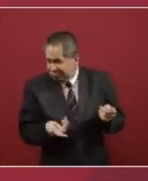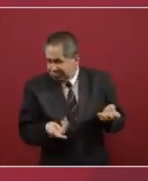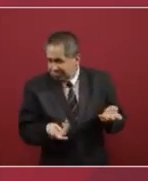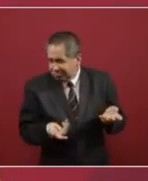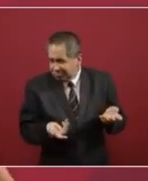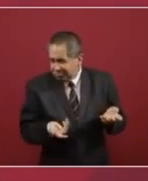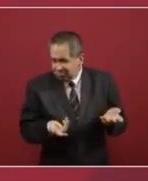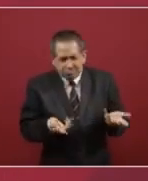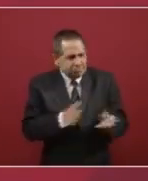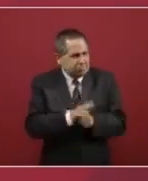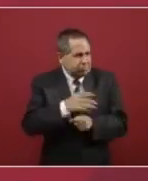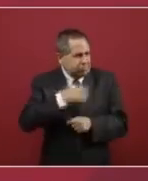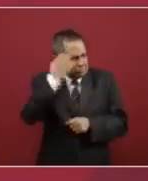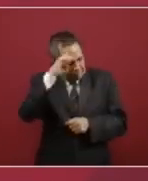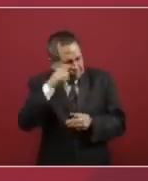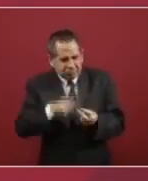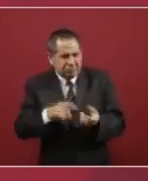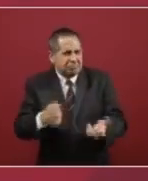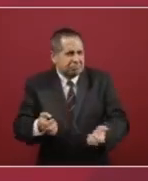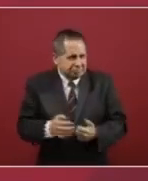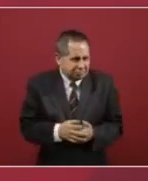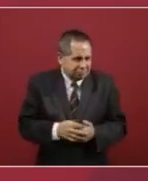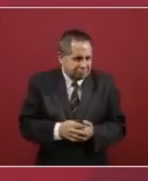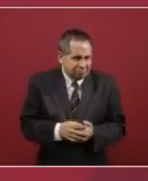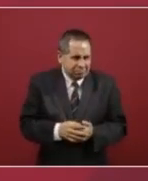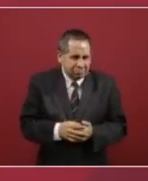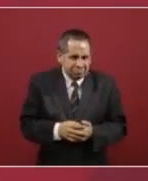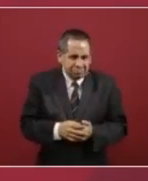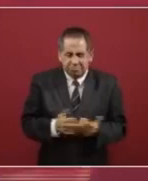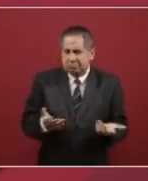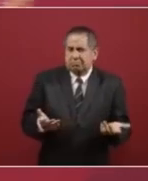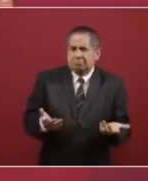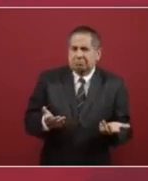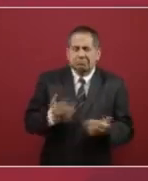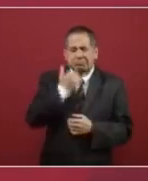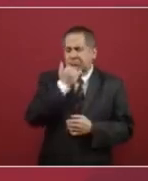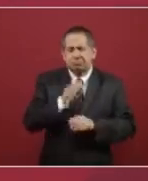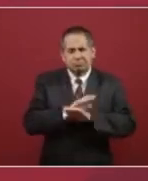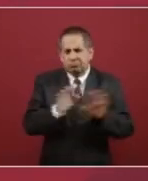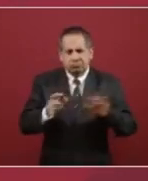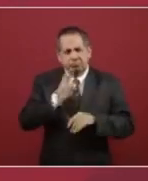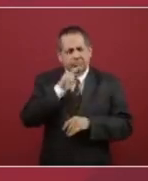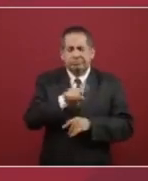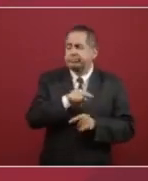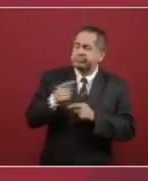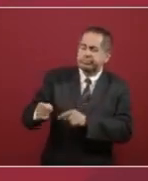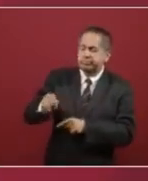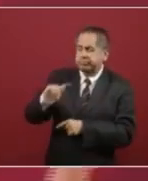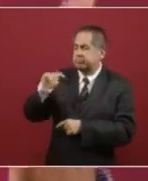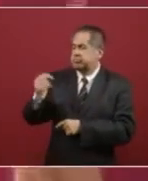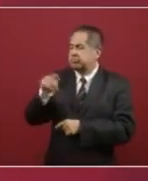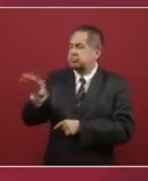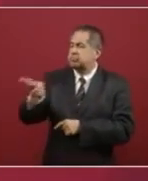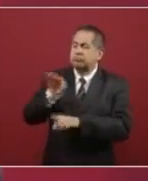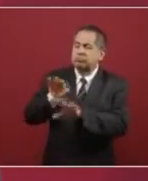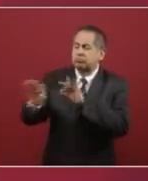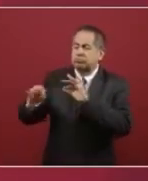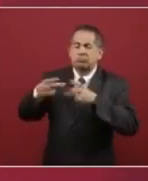¿Cuál es la experiencia entonces? Entonces estamos optando por técnicos que